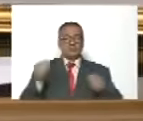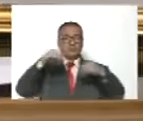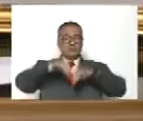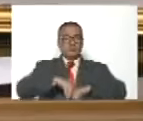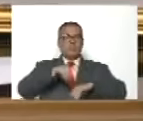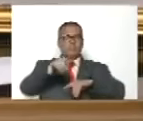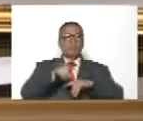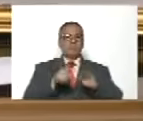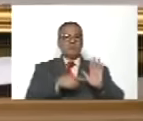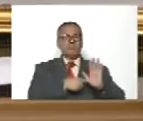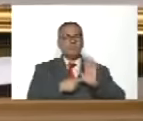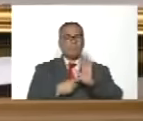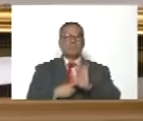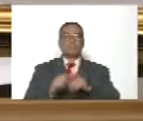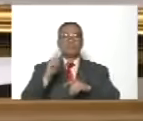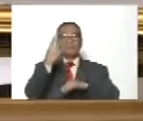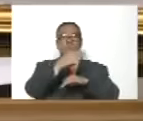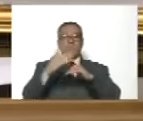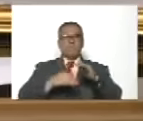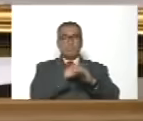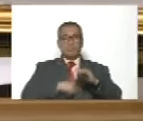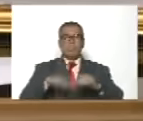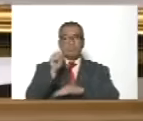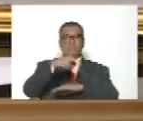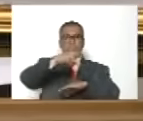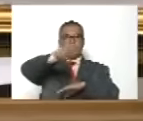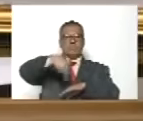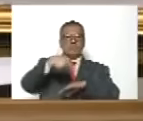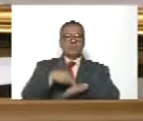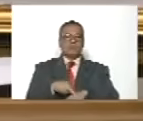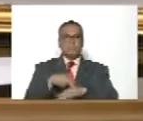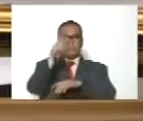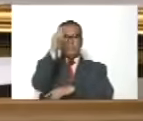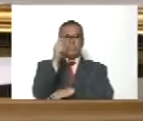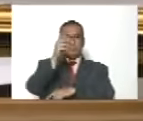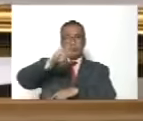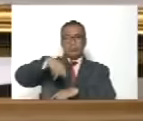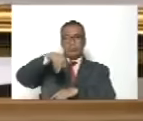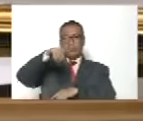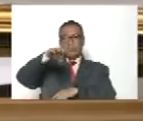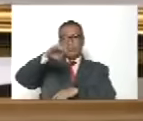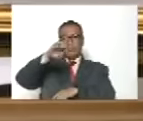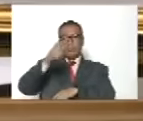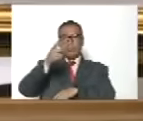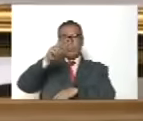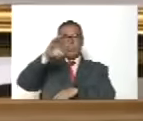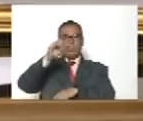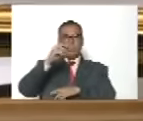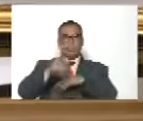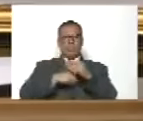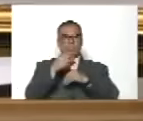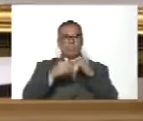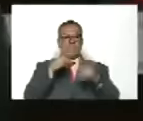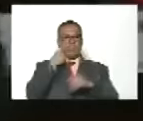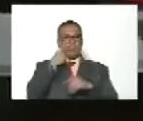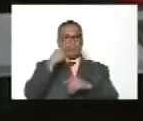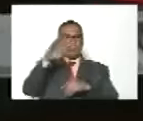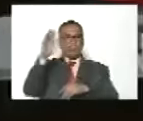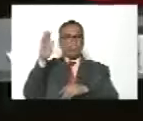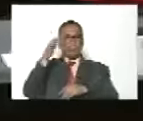acuerdo presentado por el primer vicepresidente de la Asamblea Nacional, el diputado Pedro Infante, sírvanse a manifestarlo con la señal de